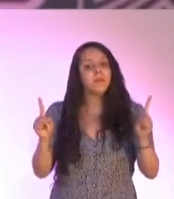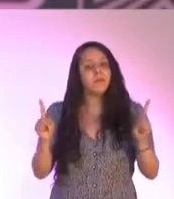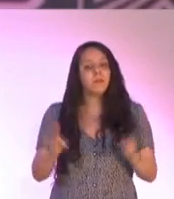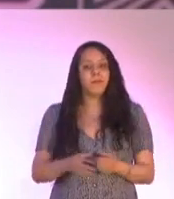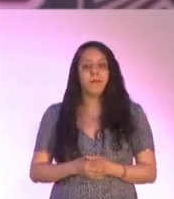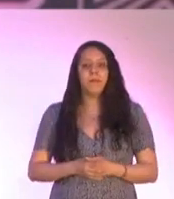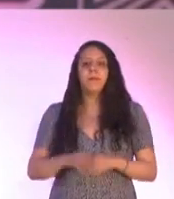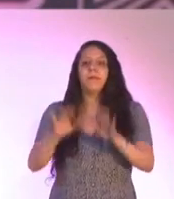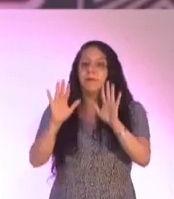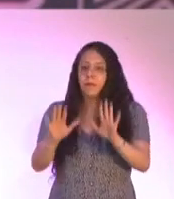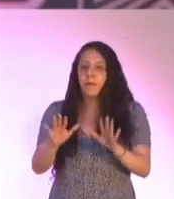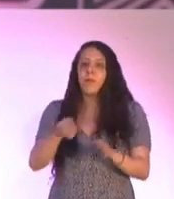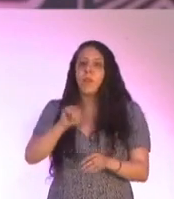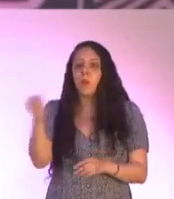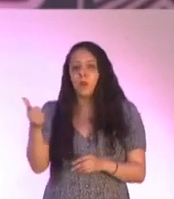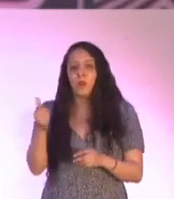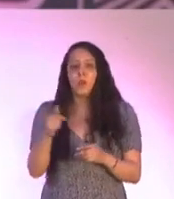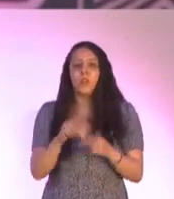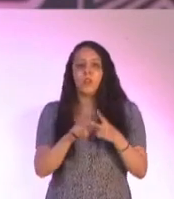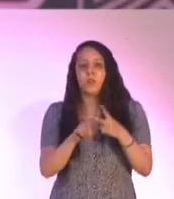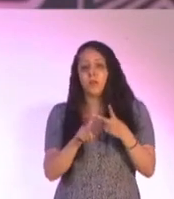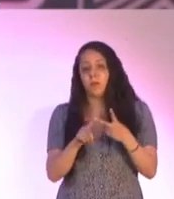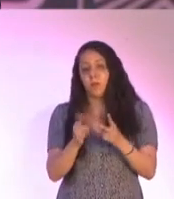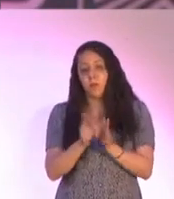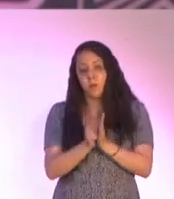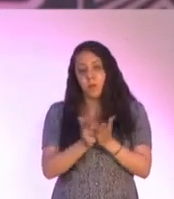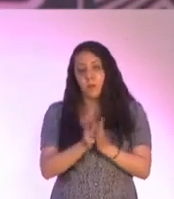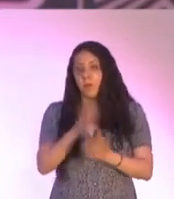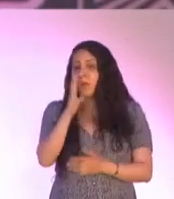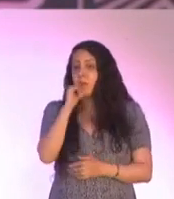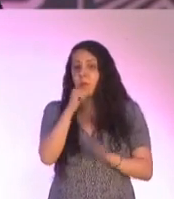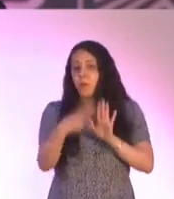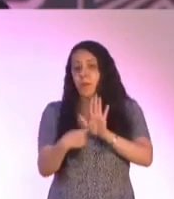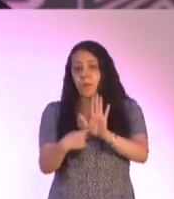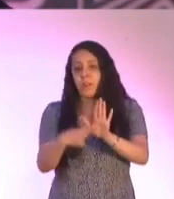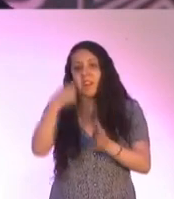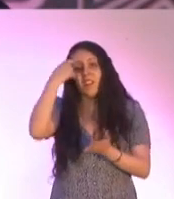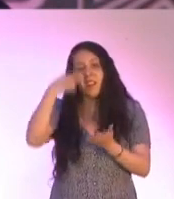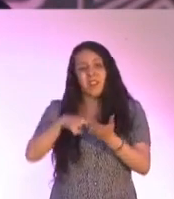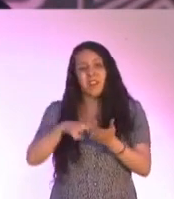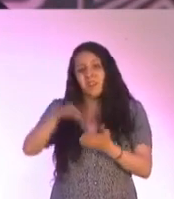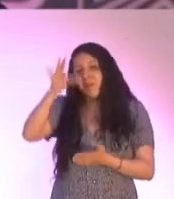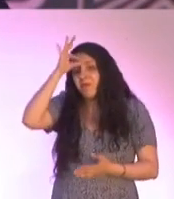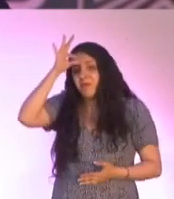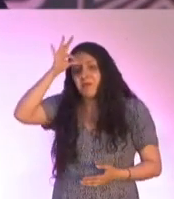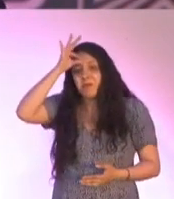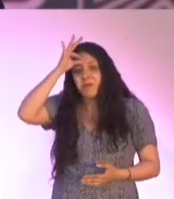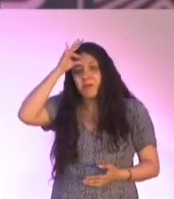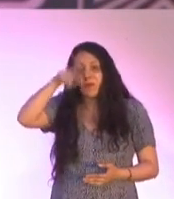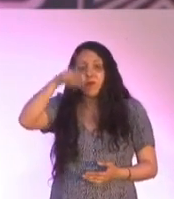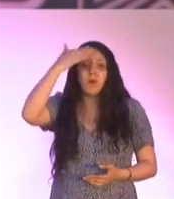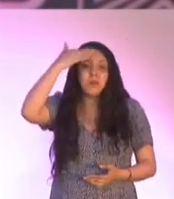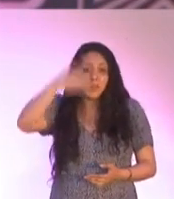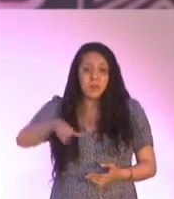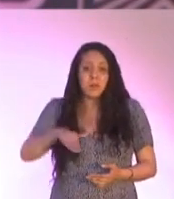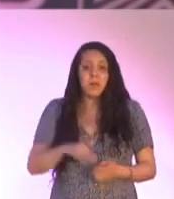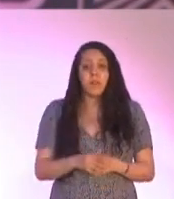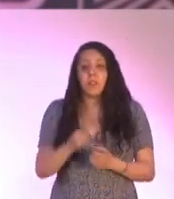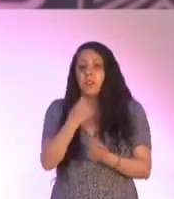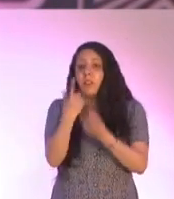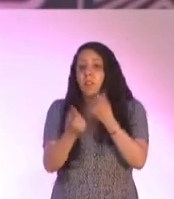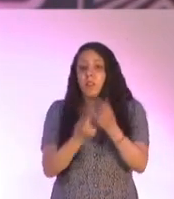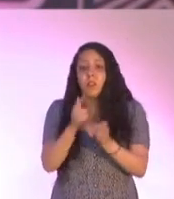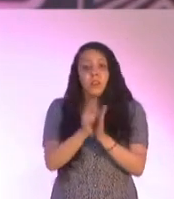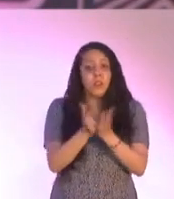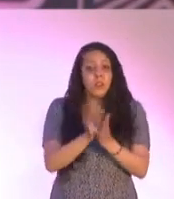suelen publicar textos que no sean inéditos es una absoluta babosada que tenemos de costumbre en la literatura